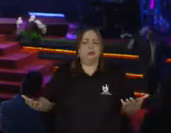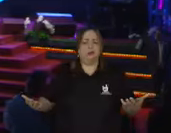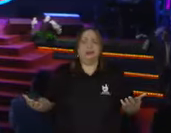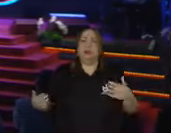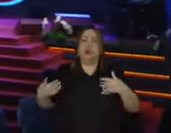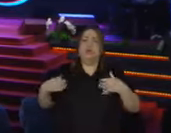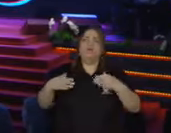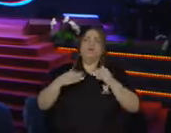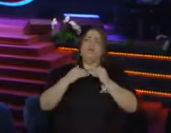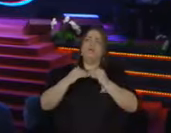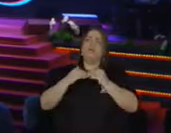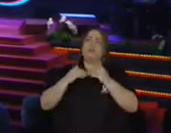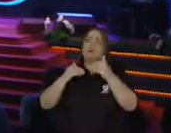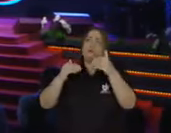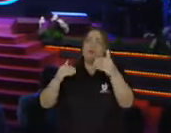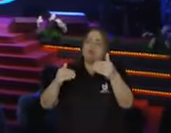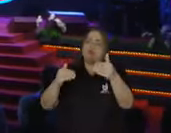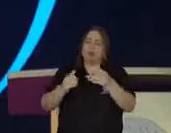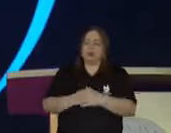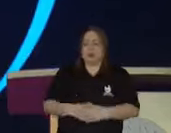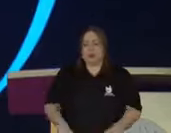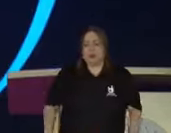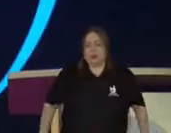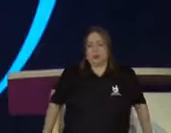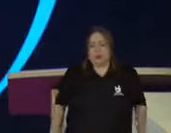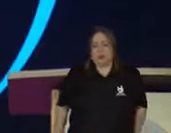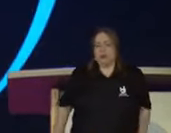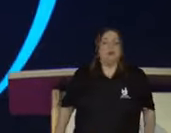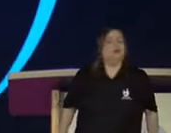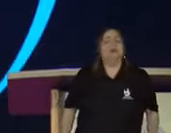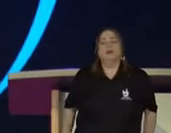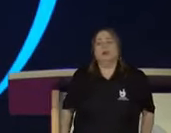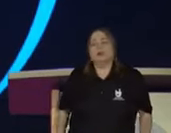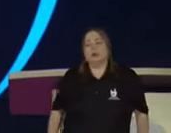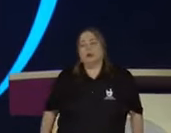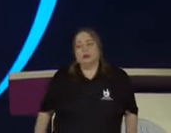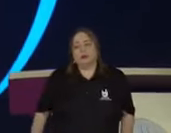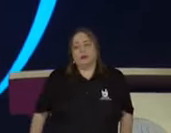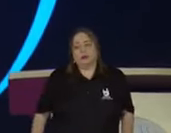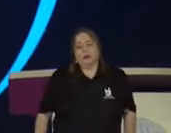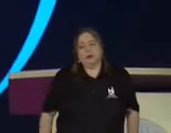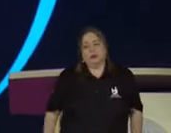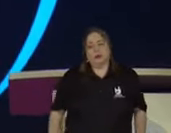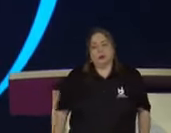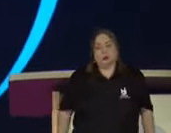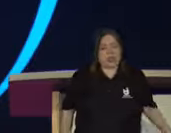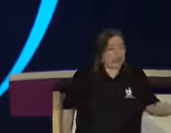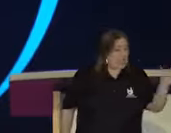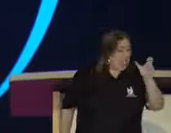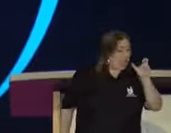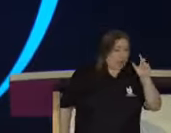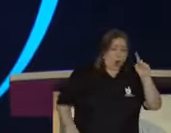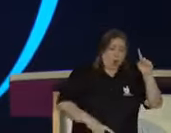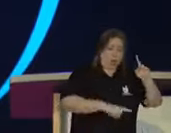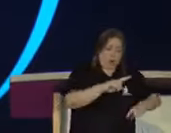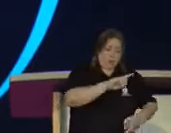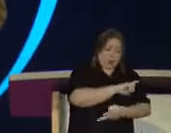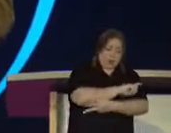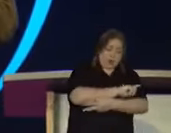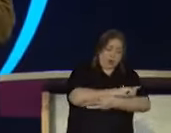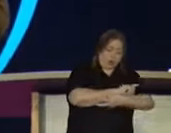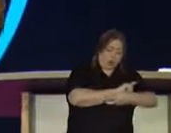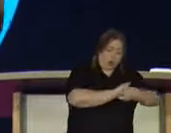centímetro. Y voy a levantar la guardia. Oh, y el diablo no va a robar más la buena semilla que